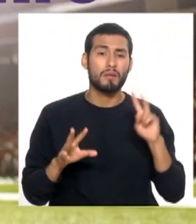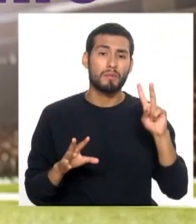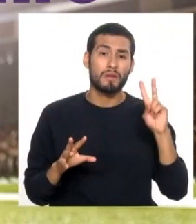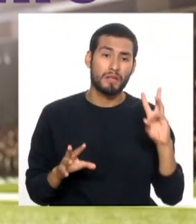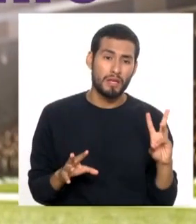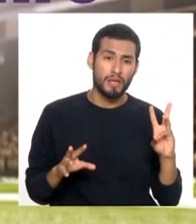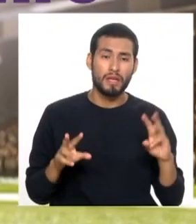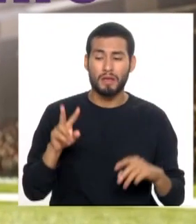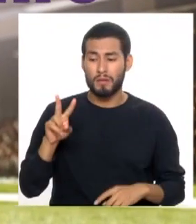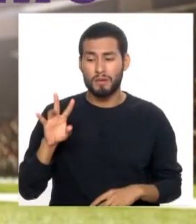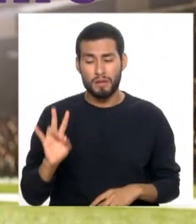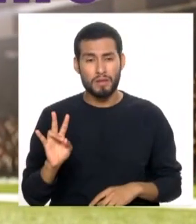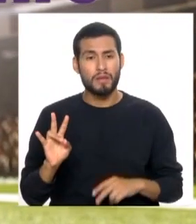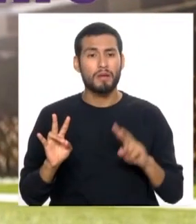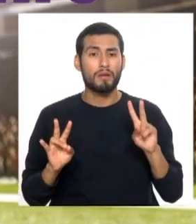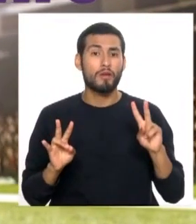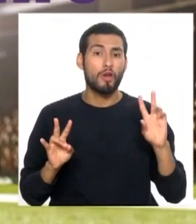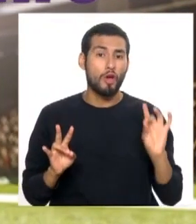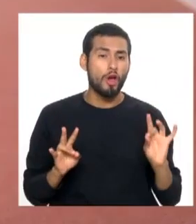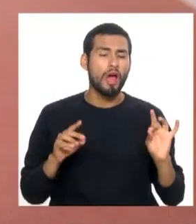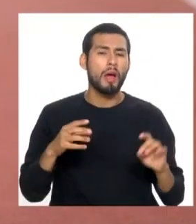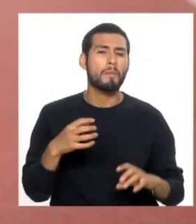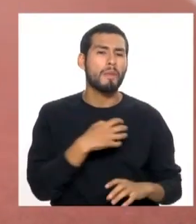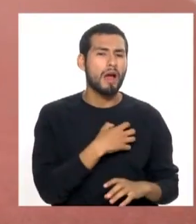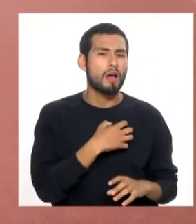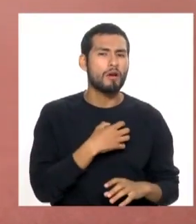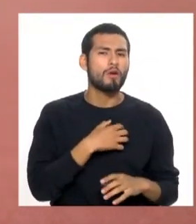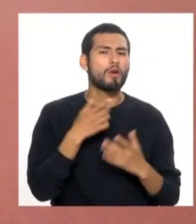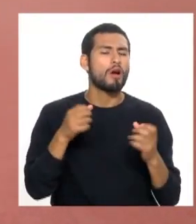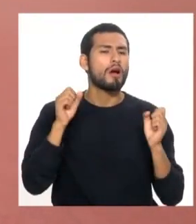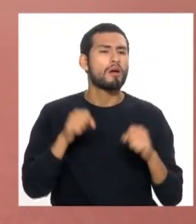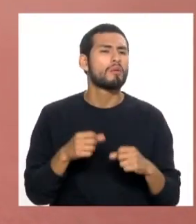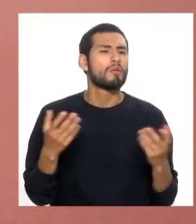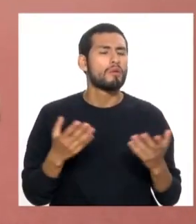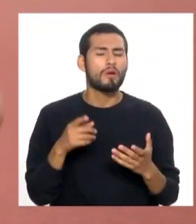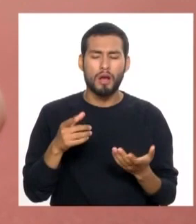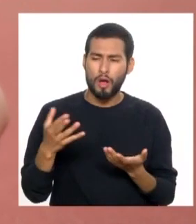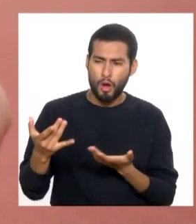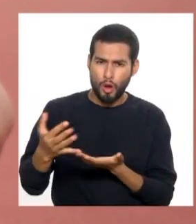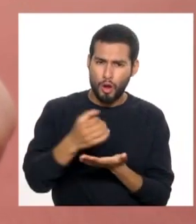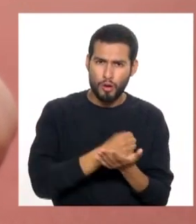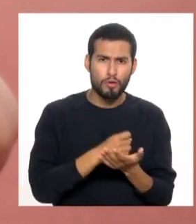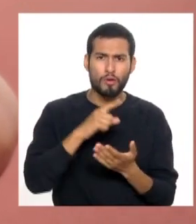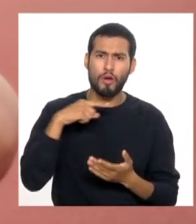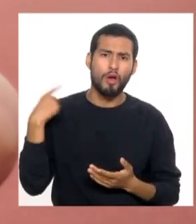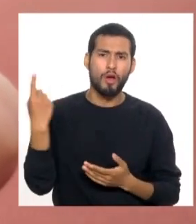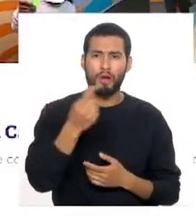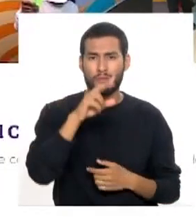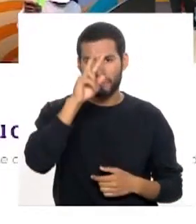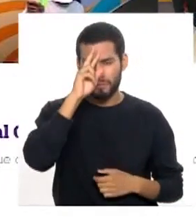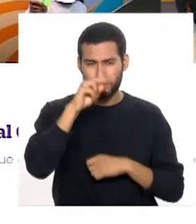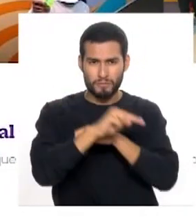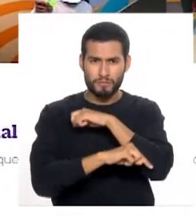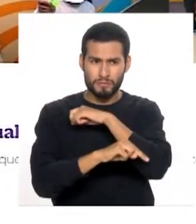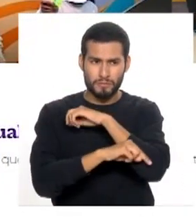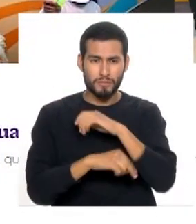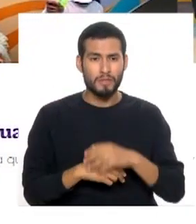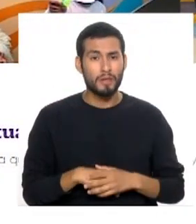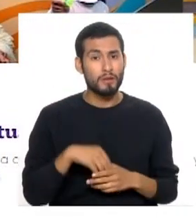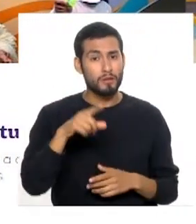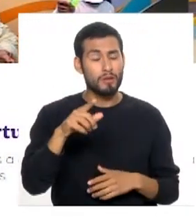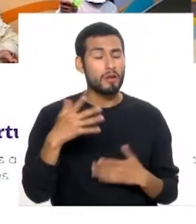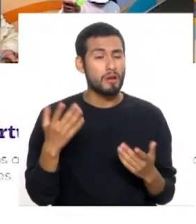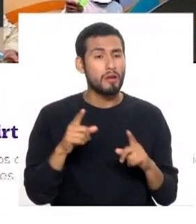26, 27 y 28 de mayo, en donde se realizarán la colecta a nivel nacional. También